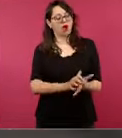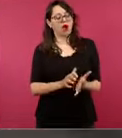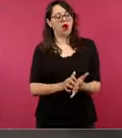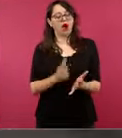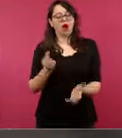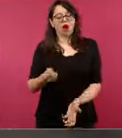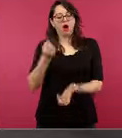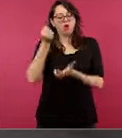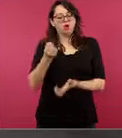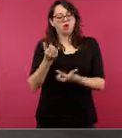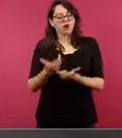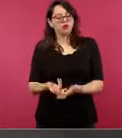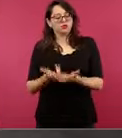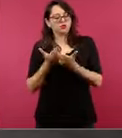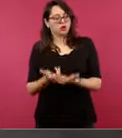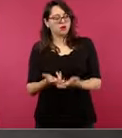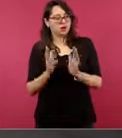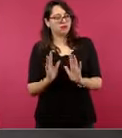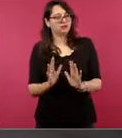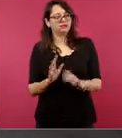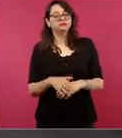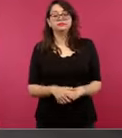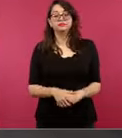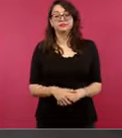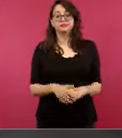Para los que hablan de que yo aquí